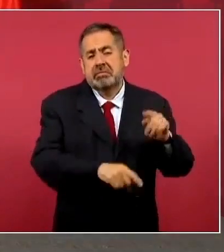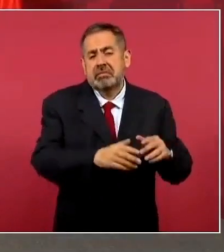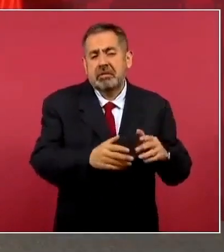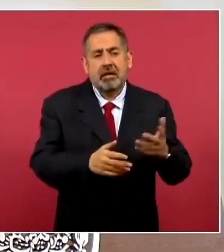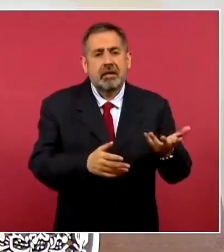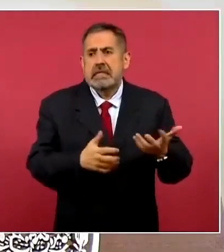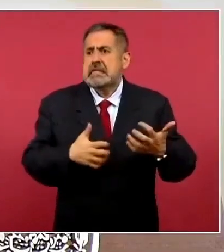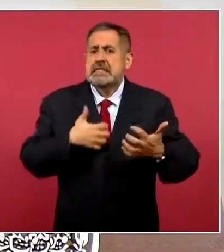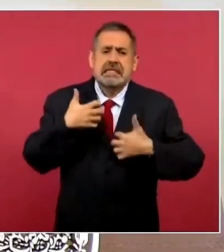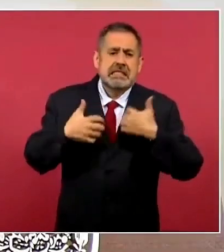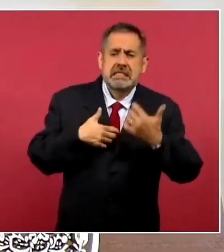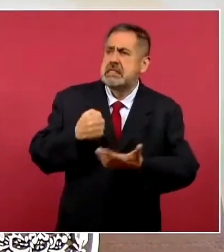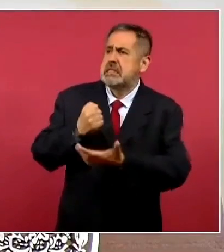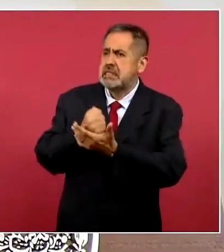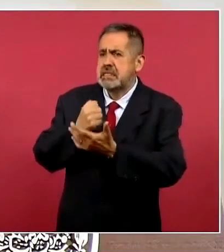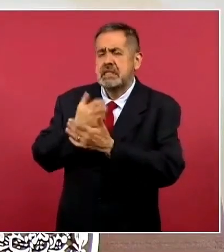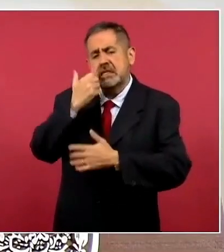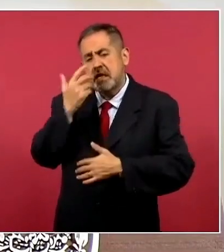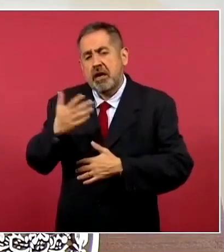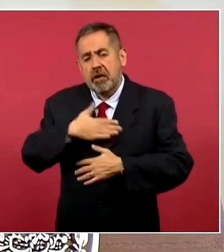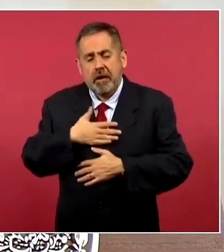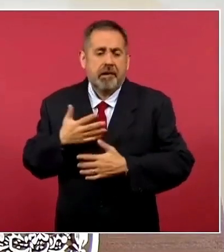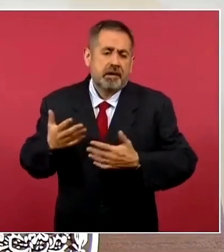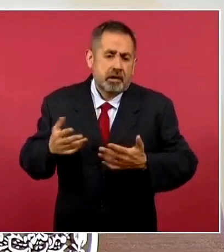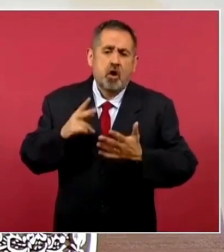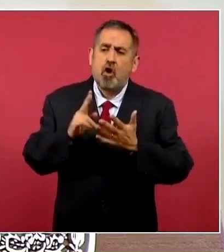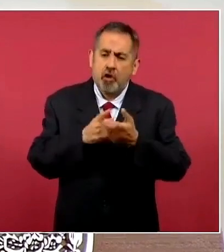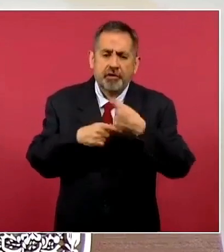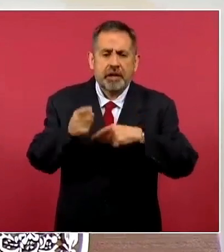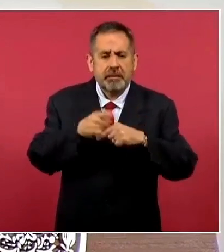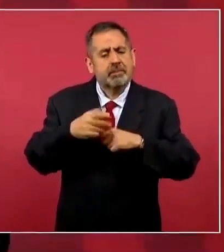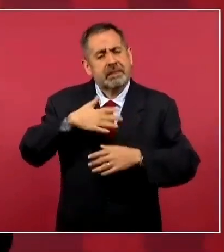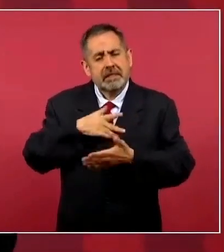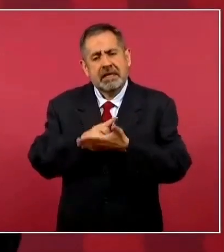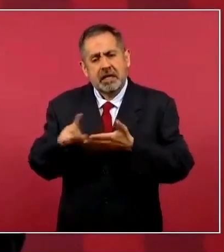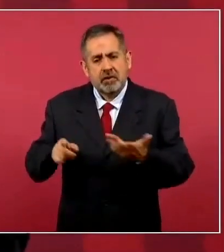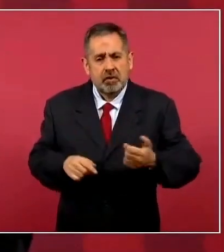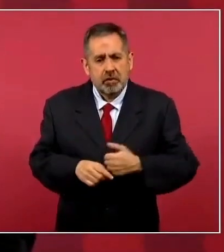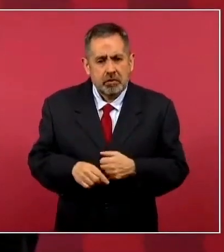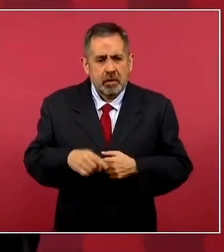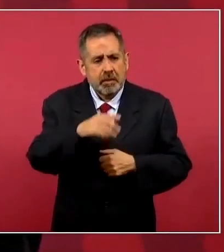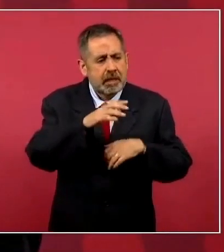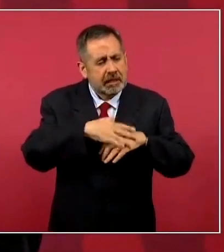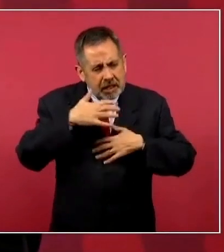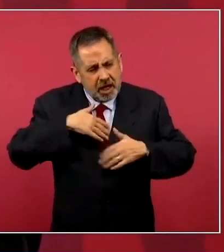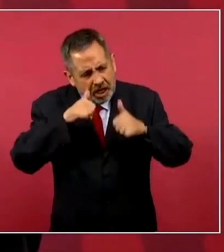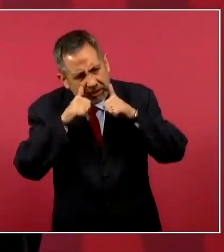y entonces está exigiendo que se le reconozcan sus derechos, quiere ser escuchado.